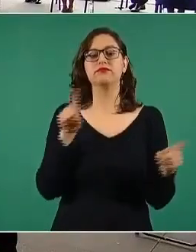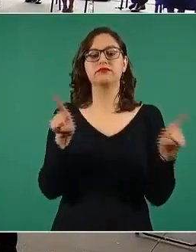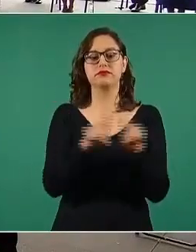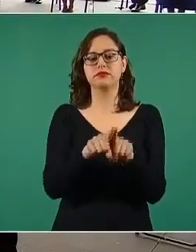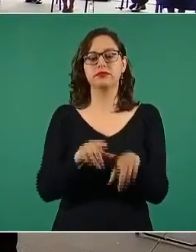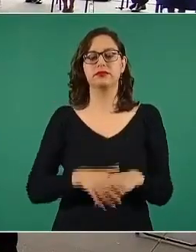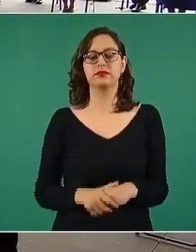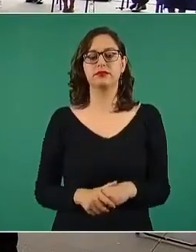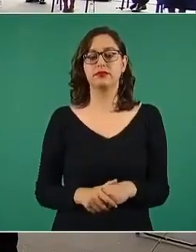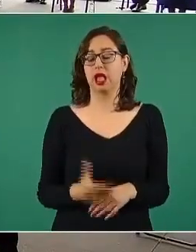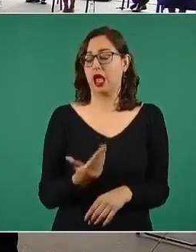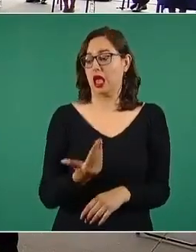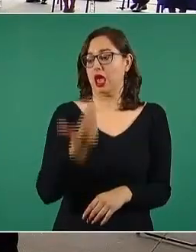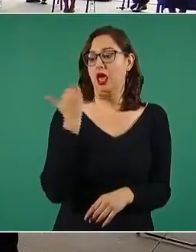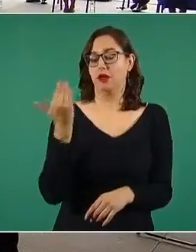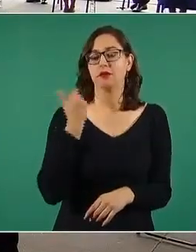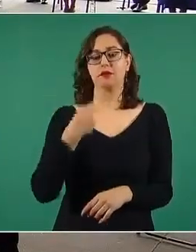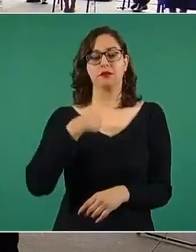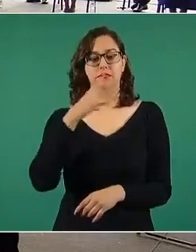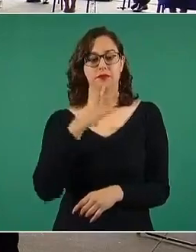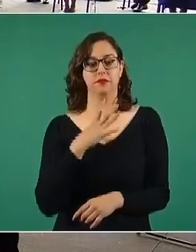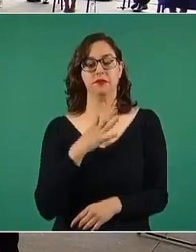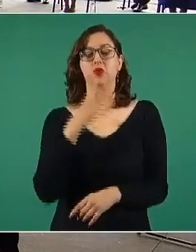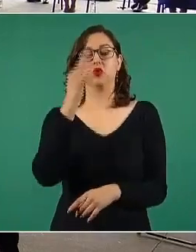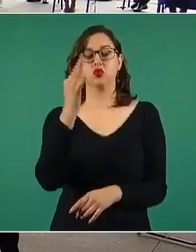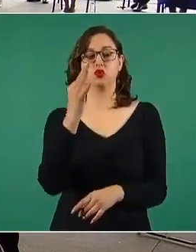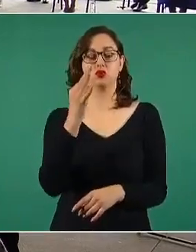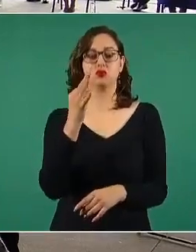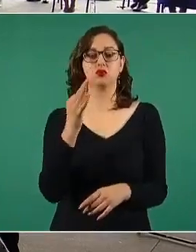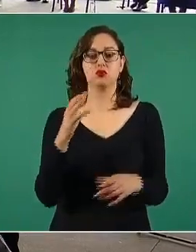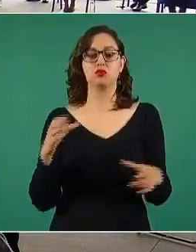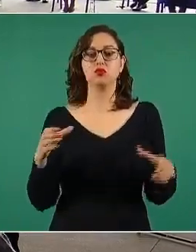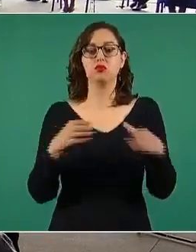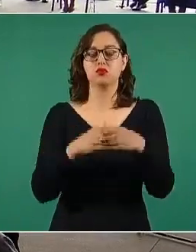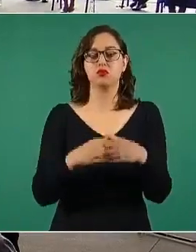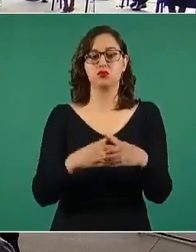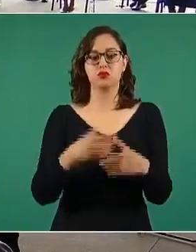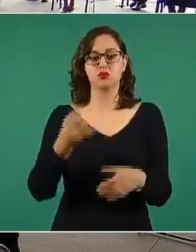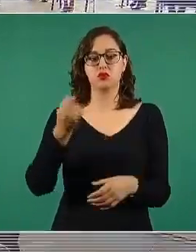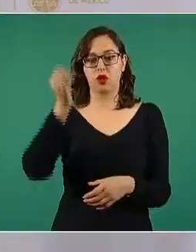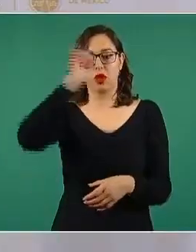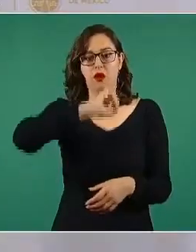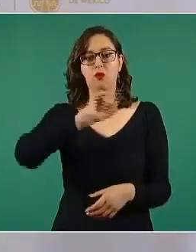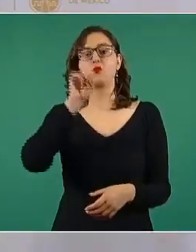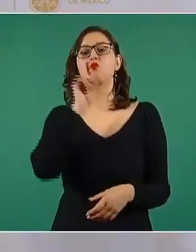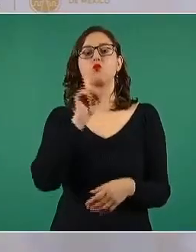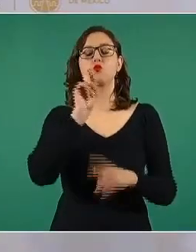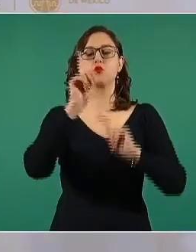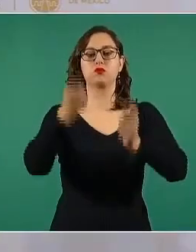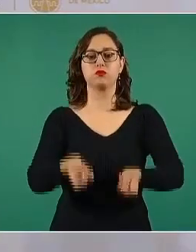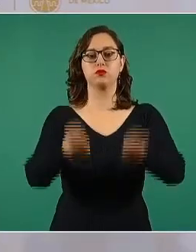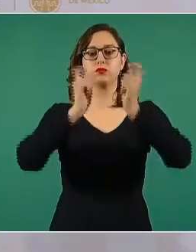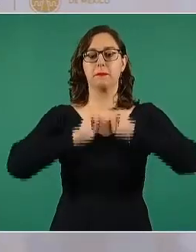Recientemente se me eligió como jefa del consejo en enero de este año. Soy la primera mujer en este puesto en mi comunidad y